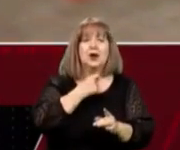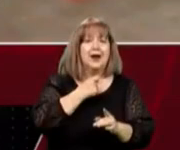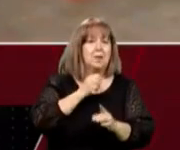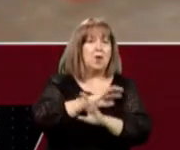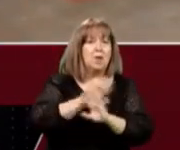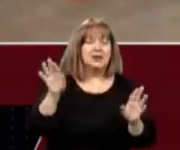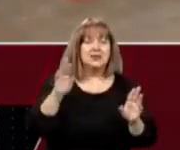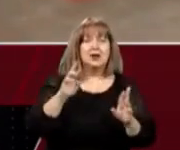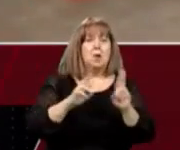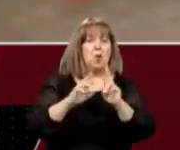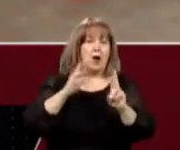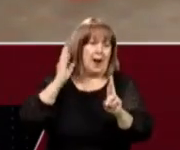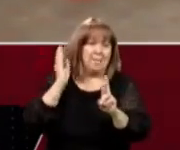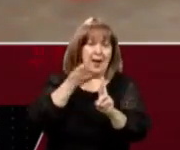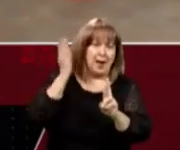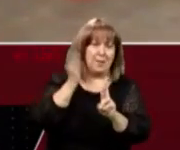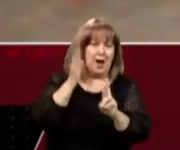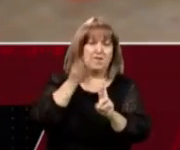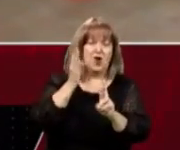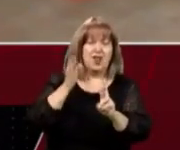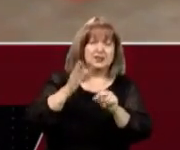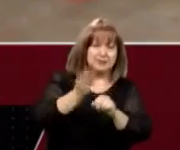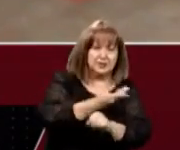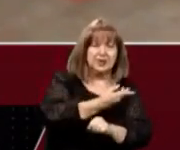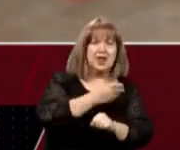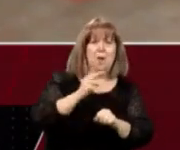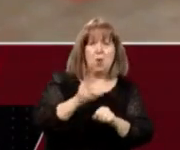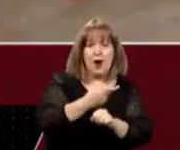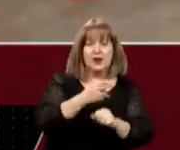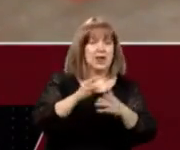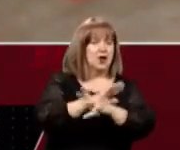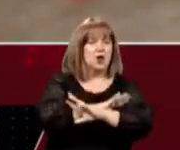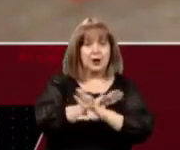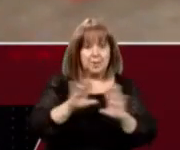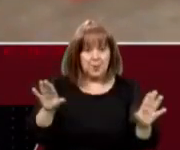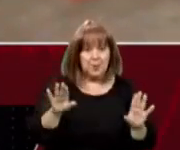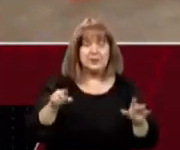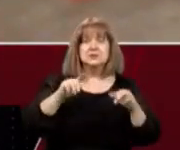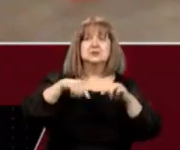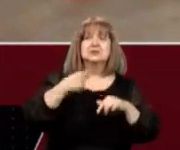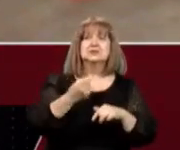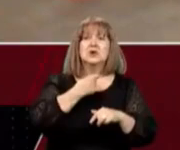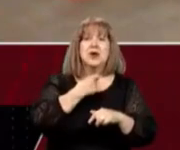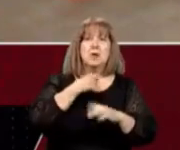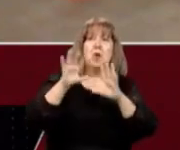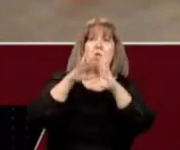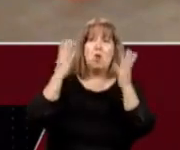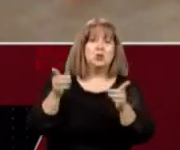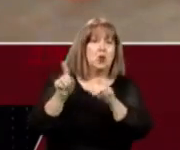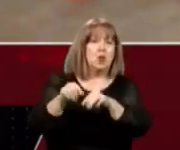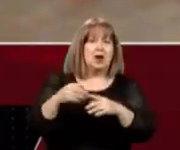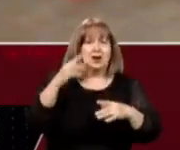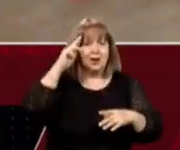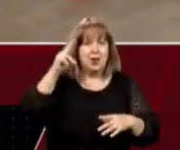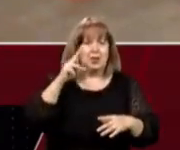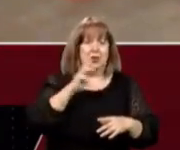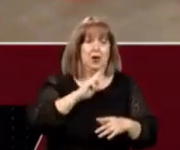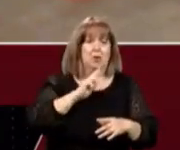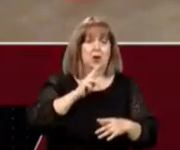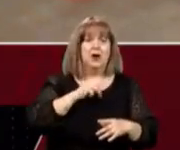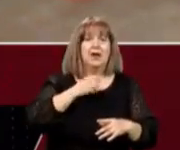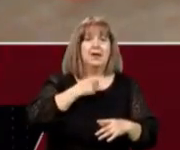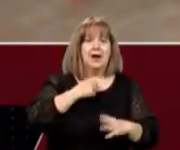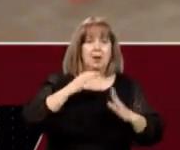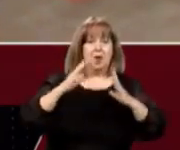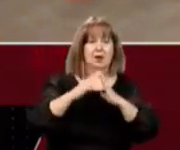en la provincia, no queremos más femicidios en el mundo, en el país. Queremos que las mujeres puedan salir acá a la calle y que puedan volver a sus